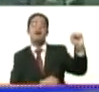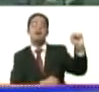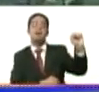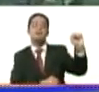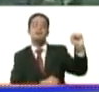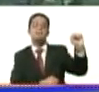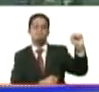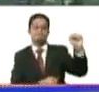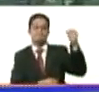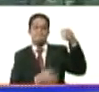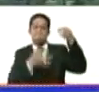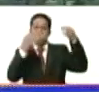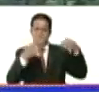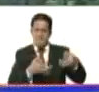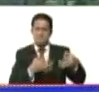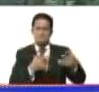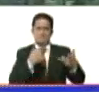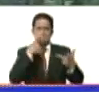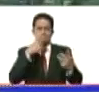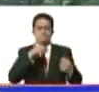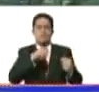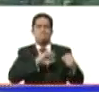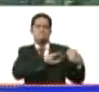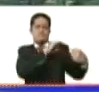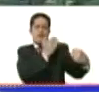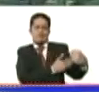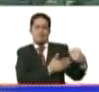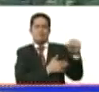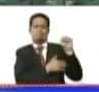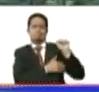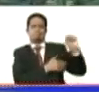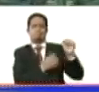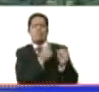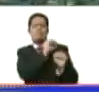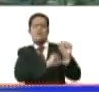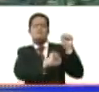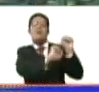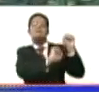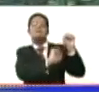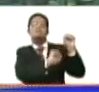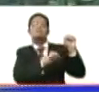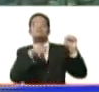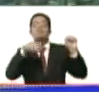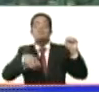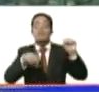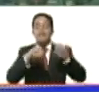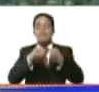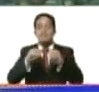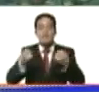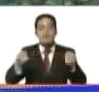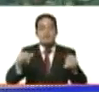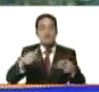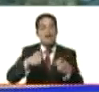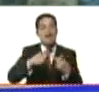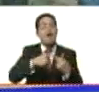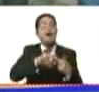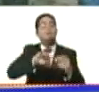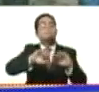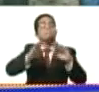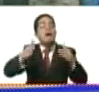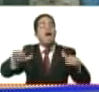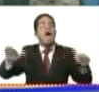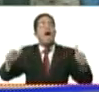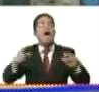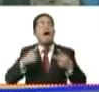con firmeza, con patriotismo, con valentía, nuestra patria, nuestro territorio, nuestros mares,